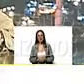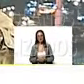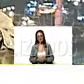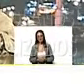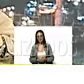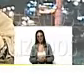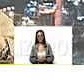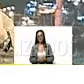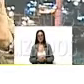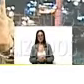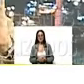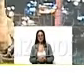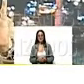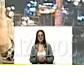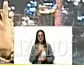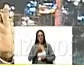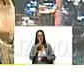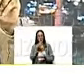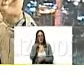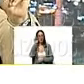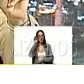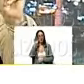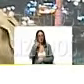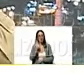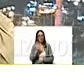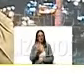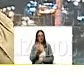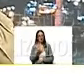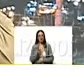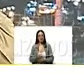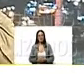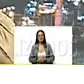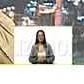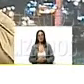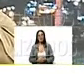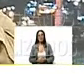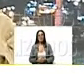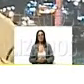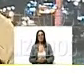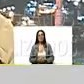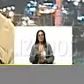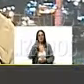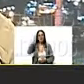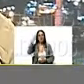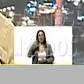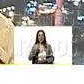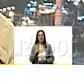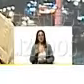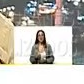Yo les voy a contar un cuento en el futuro. Nos vamos a contar un cuento. Se van a acordar de mí.